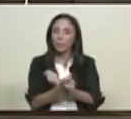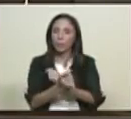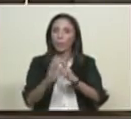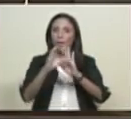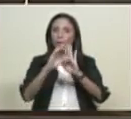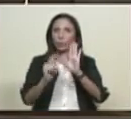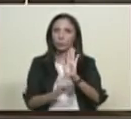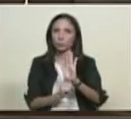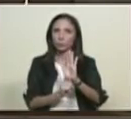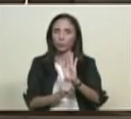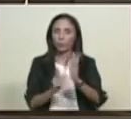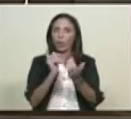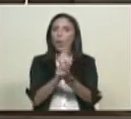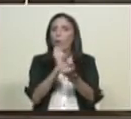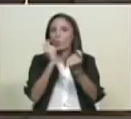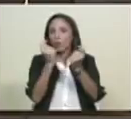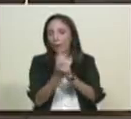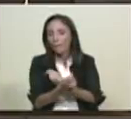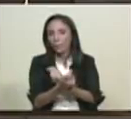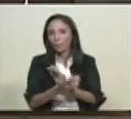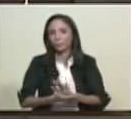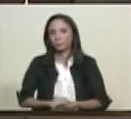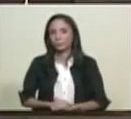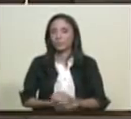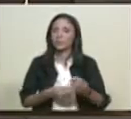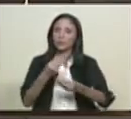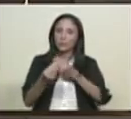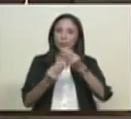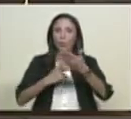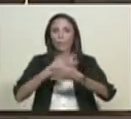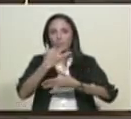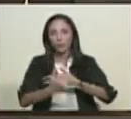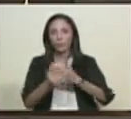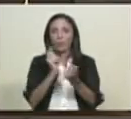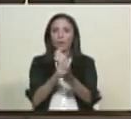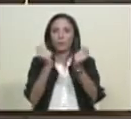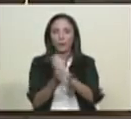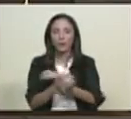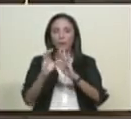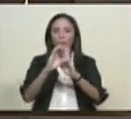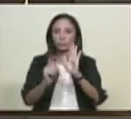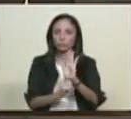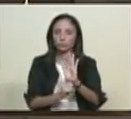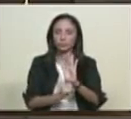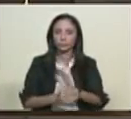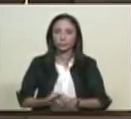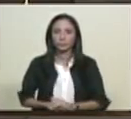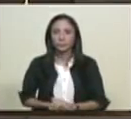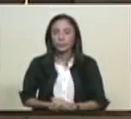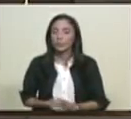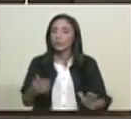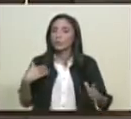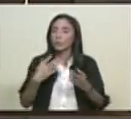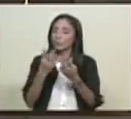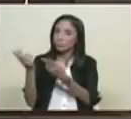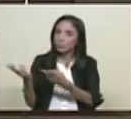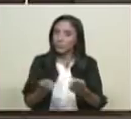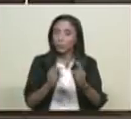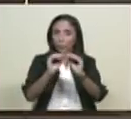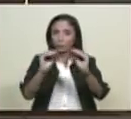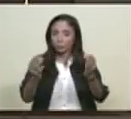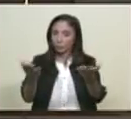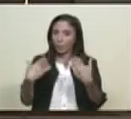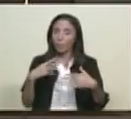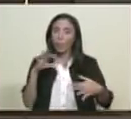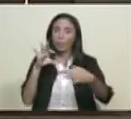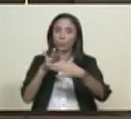ampliada. Yo invito al Poder Judicial y al Poder Constituyente a unir